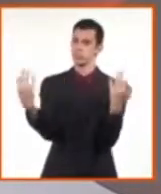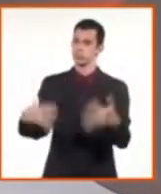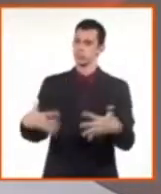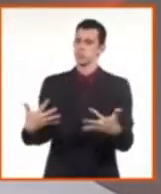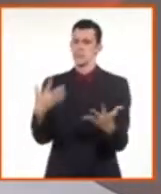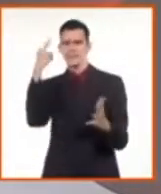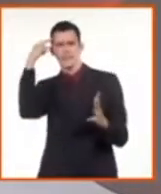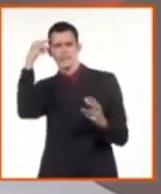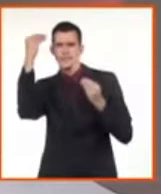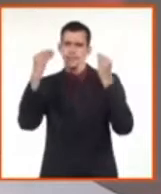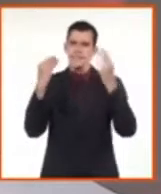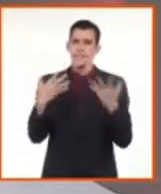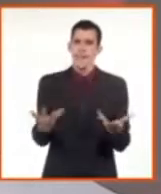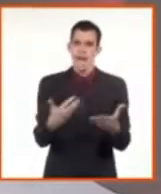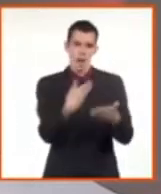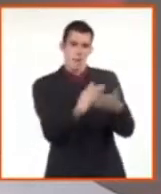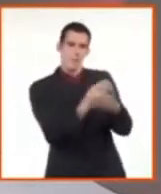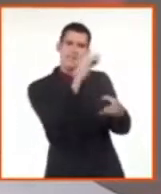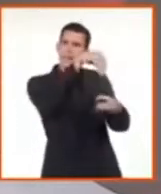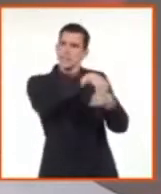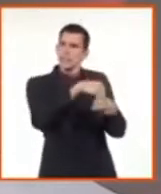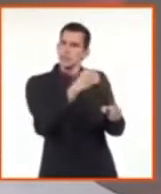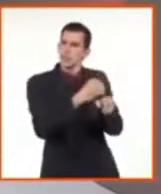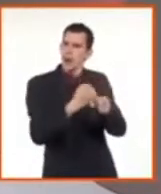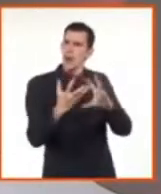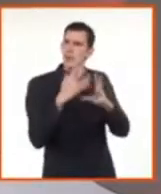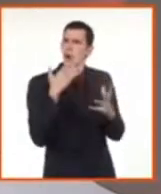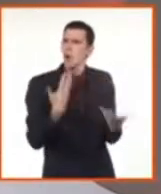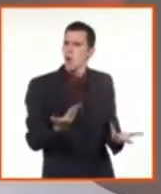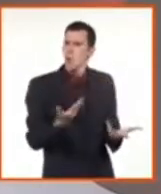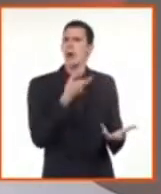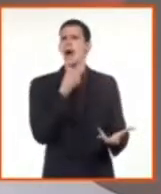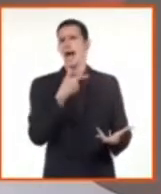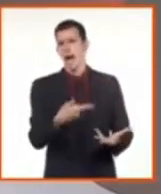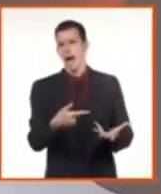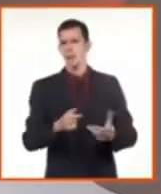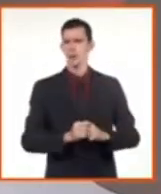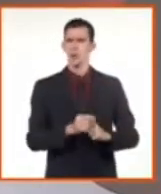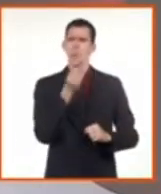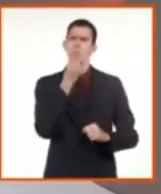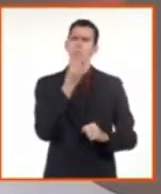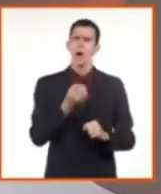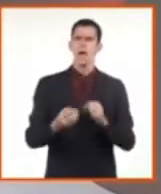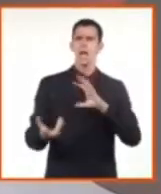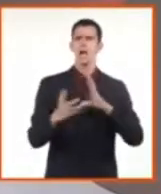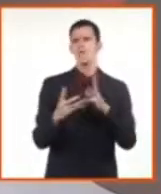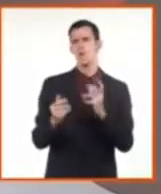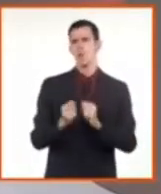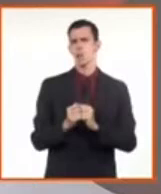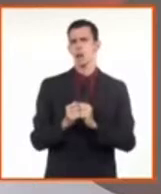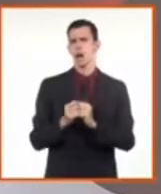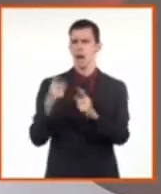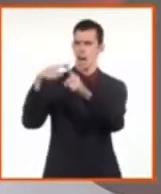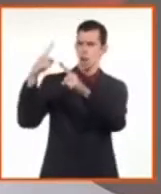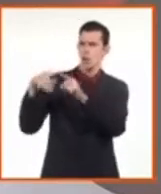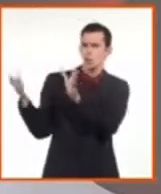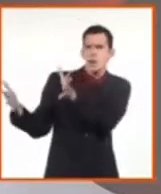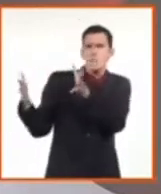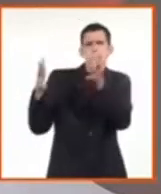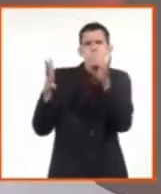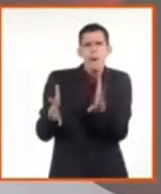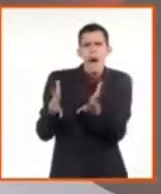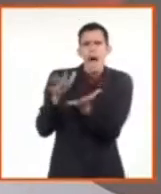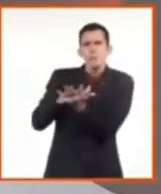y en menor de menor medida de la venta de mercancías en régimen de depósitos a la aduana lo que se conoce como